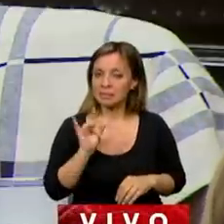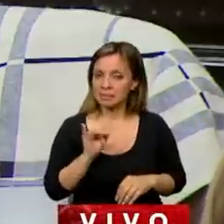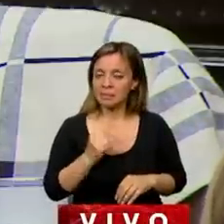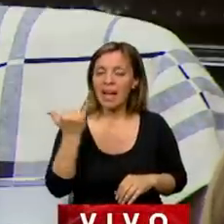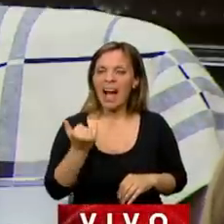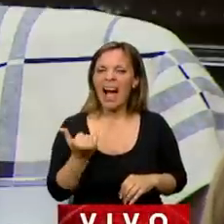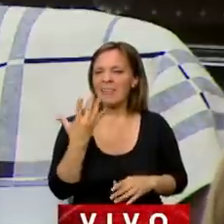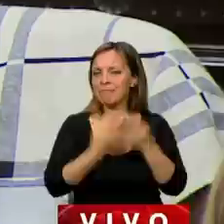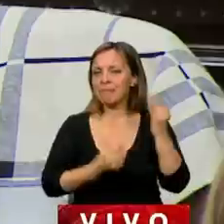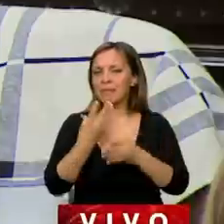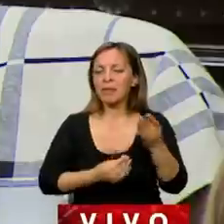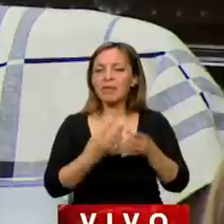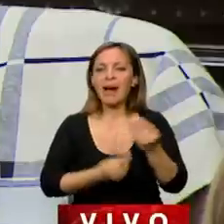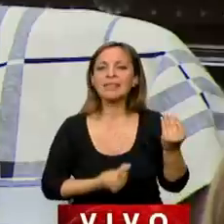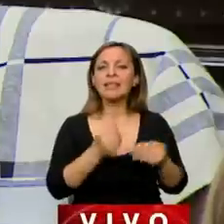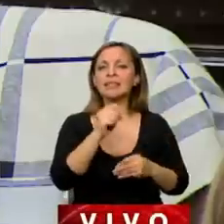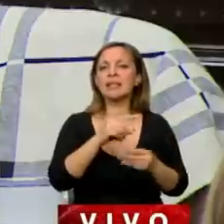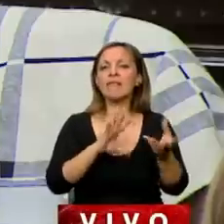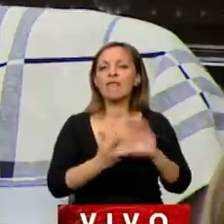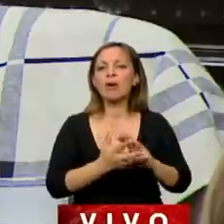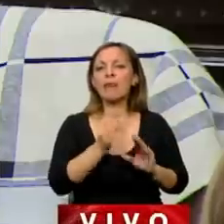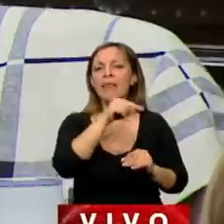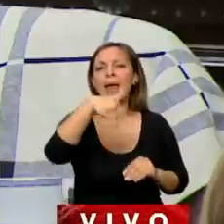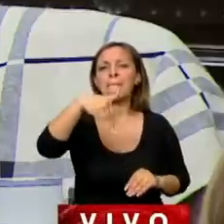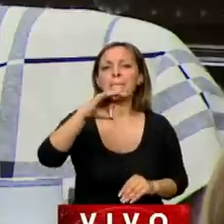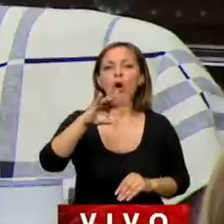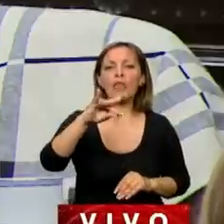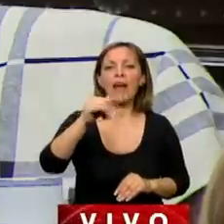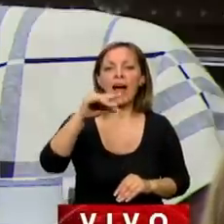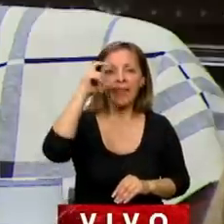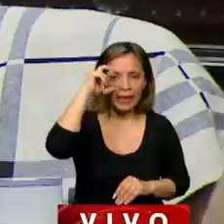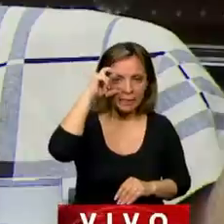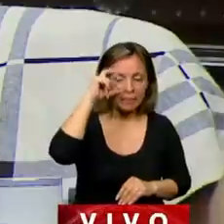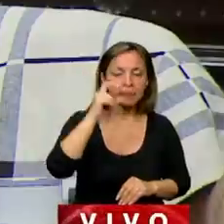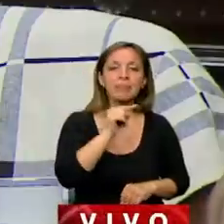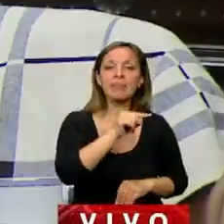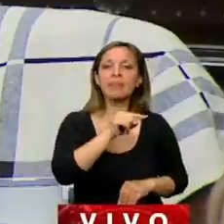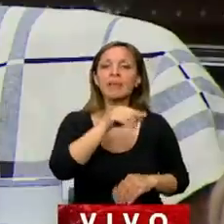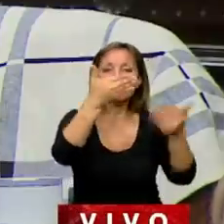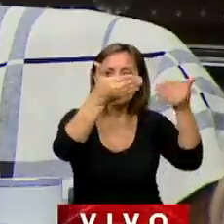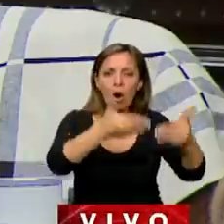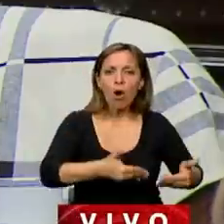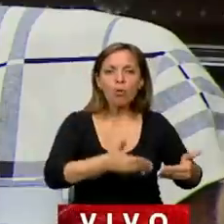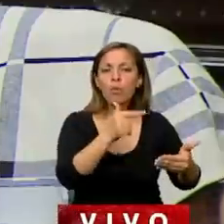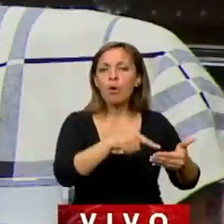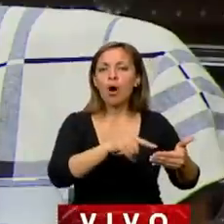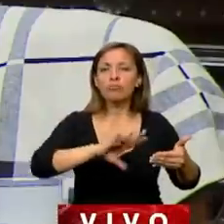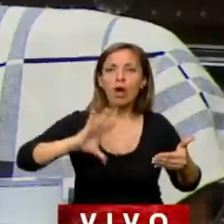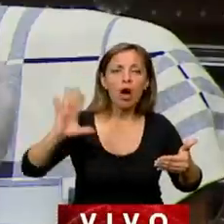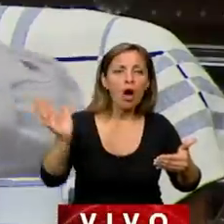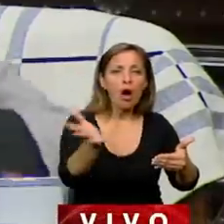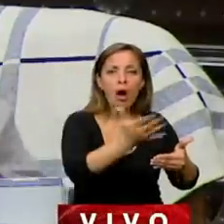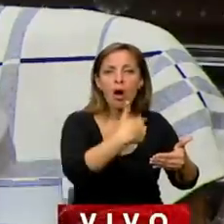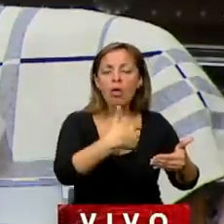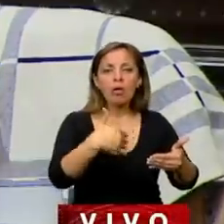Deficiencias en la implementación y utilización del módulo MODADE. El módulo no es utilizado por todo el universo